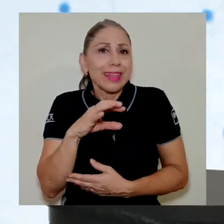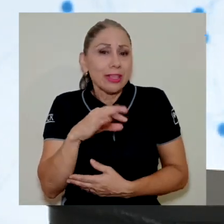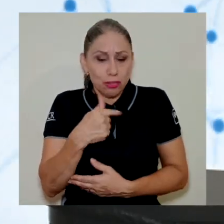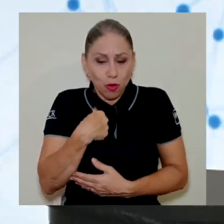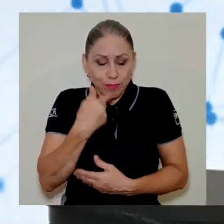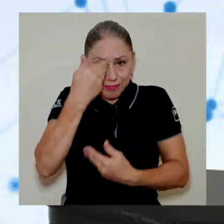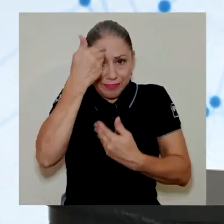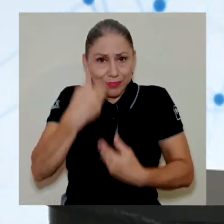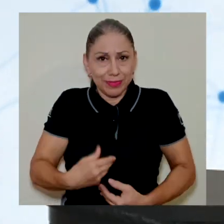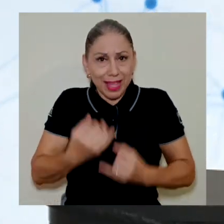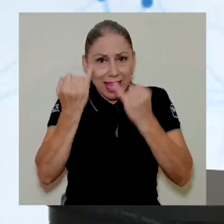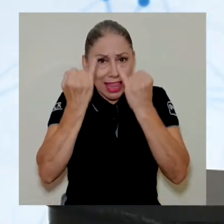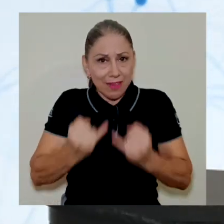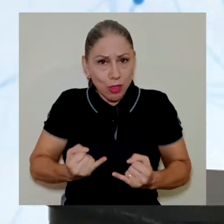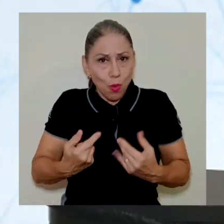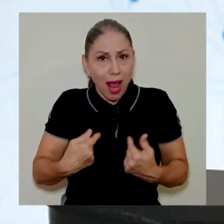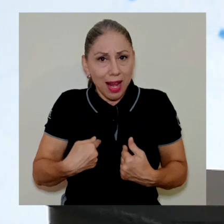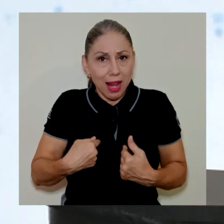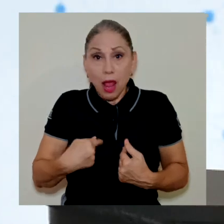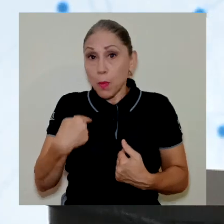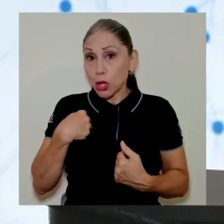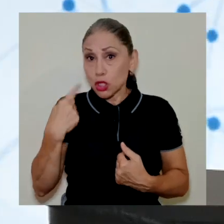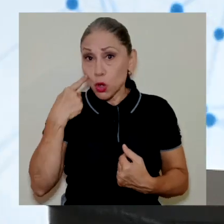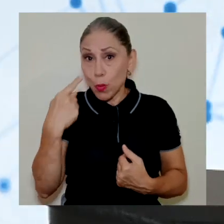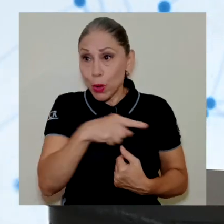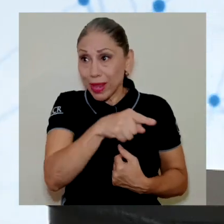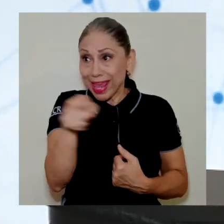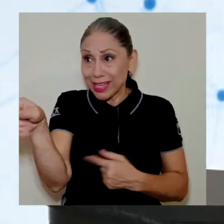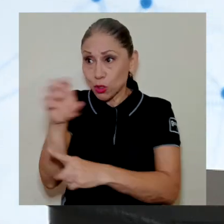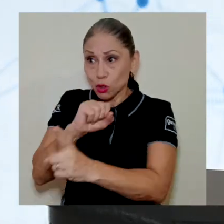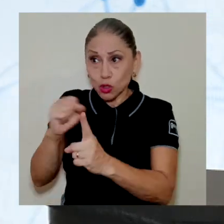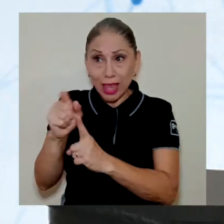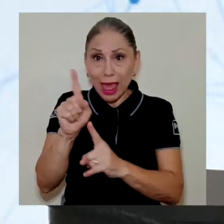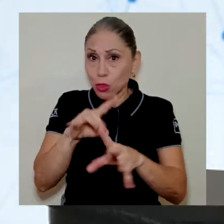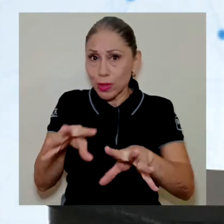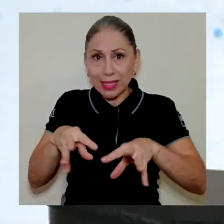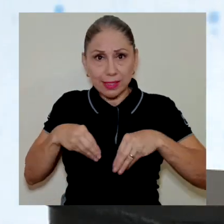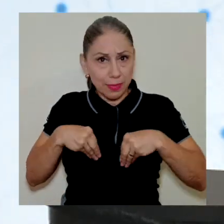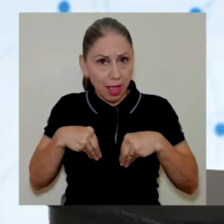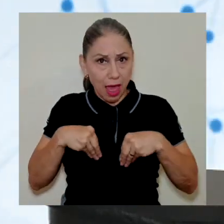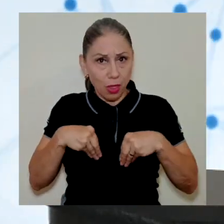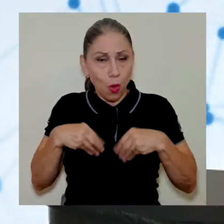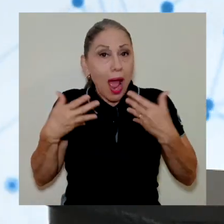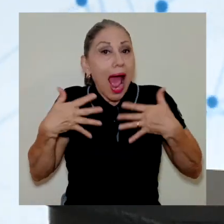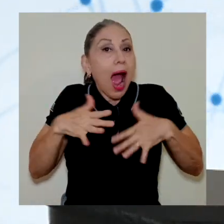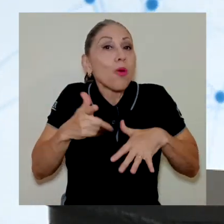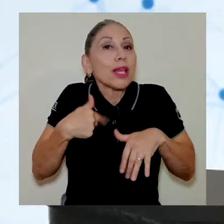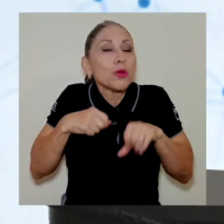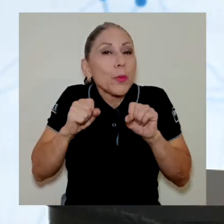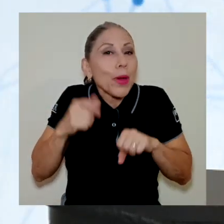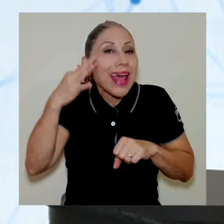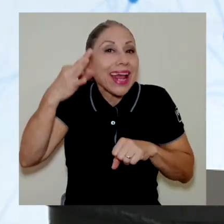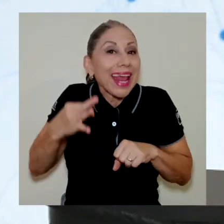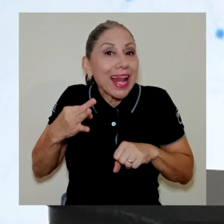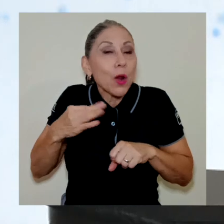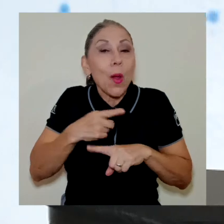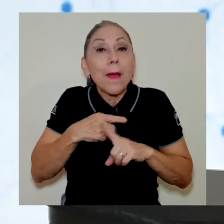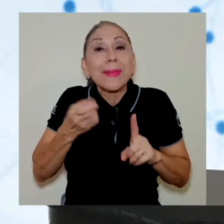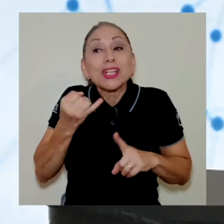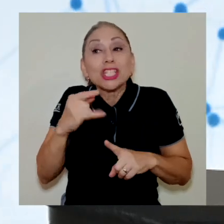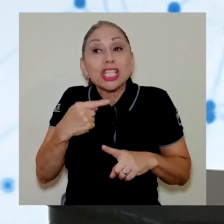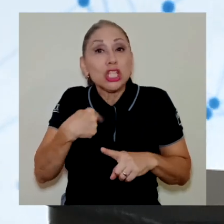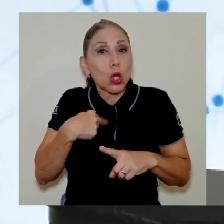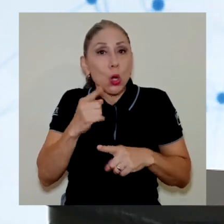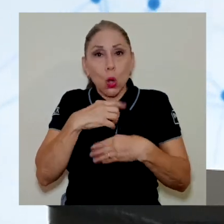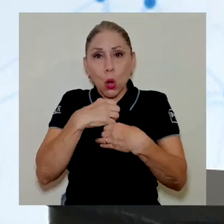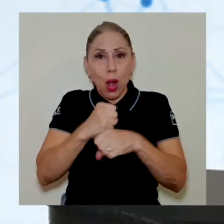digamos, individual, porque veo que eso no es aceptado por nuestra sociedad, aunque pueda creerlo, no lo hago porque es una